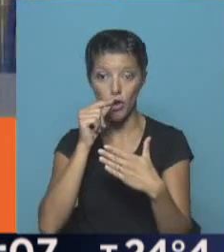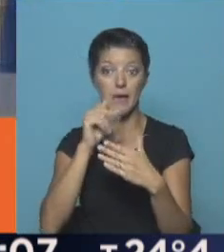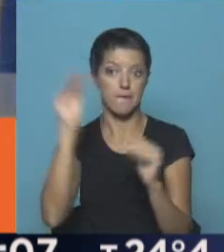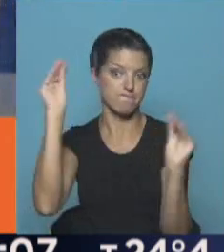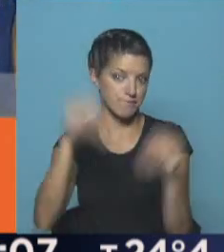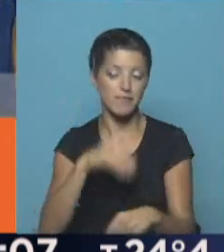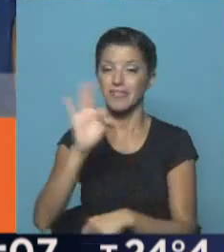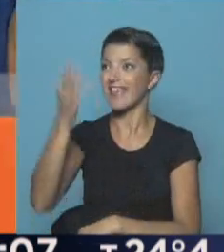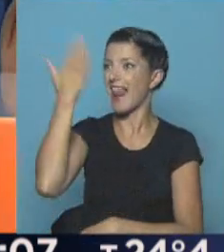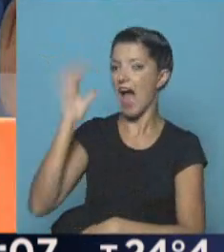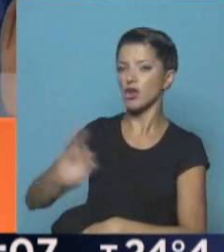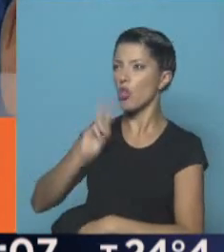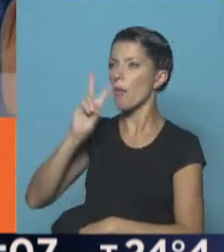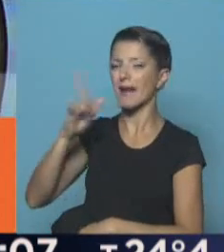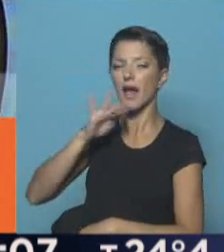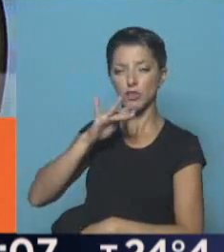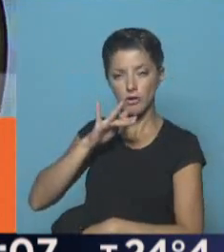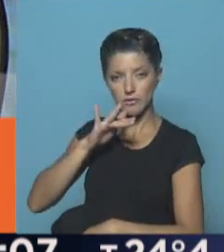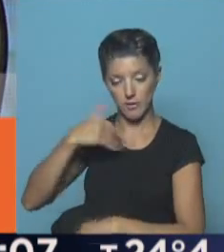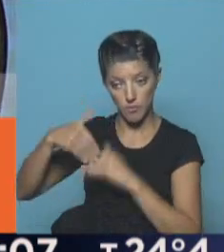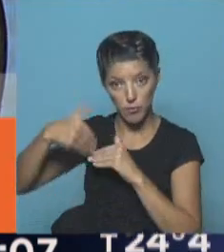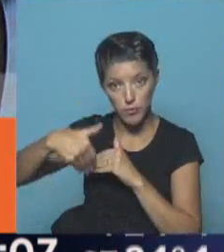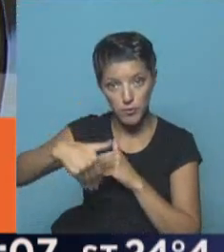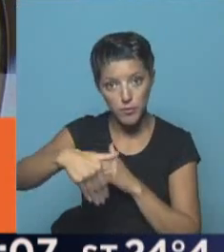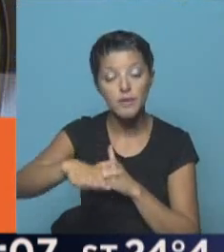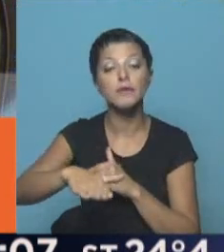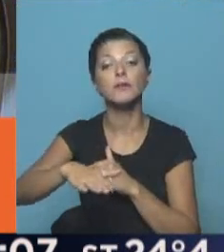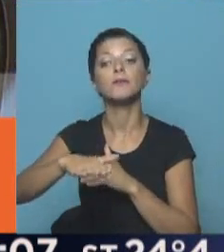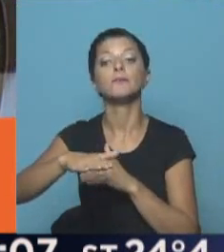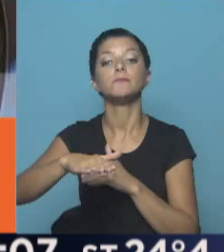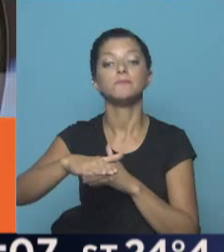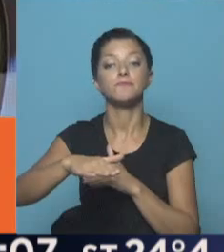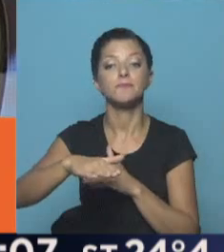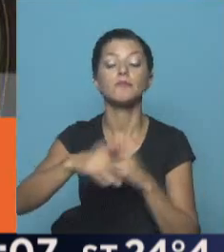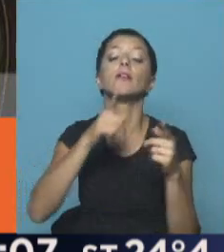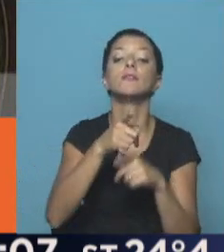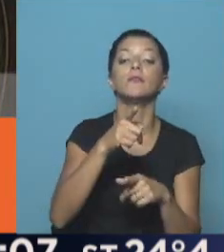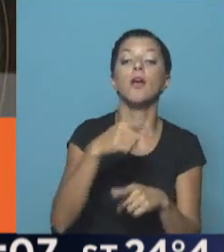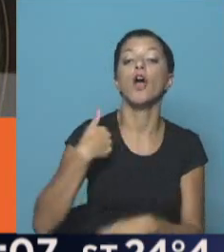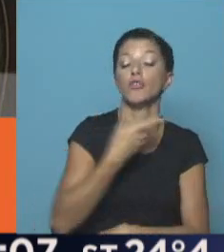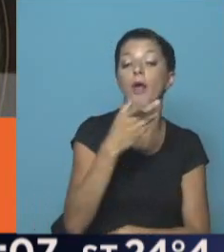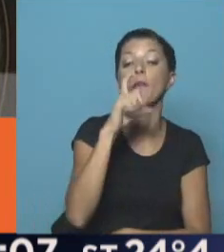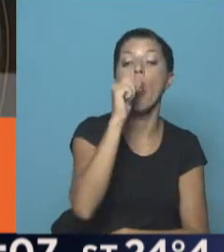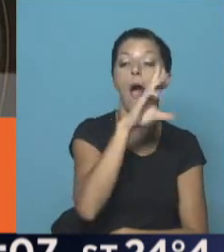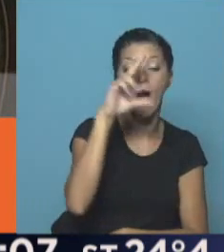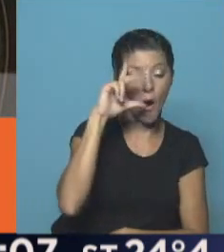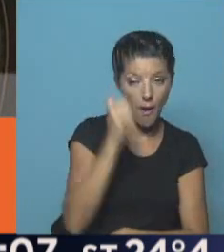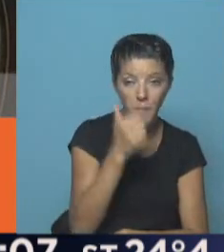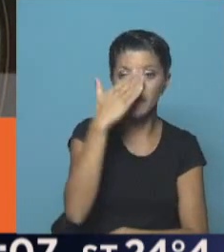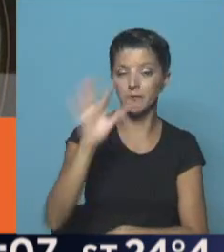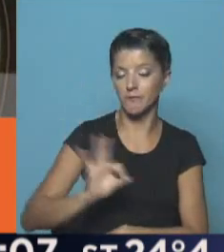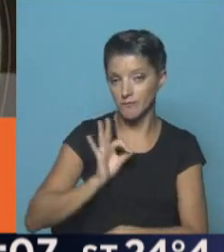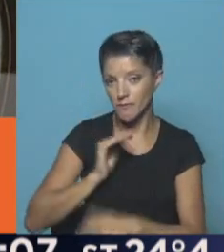adelante, el gasto, el socialismo del siglo XXI de Correa, que fue tan generoso durante mucho